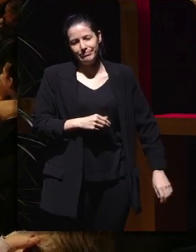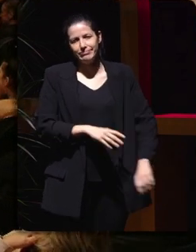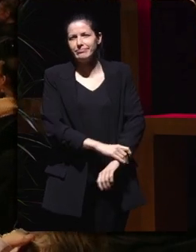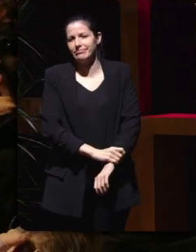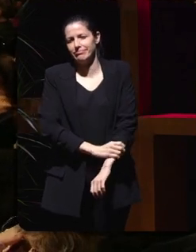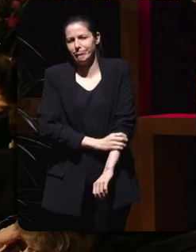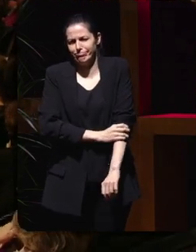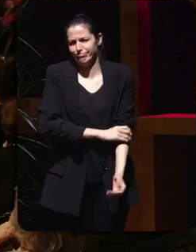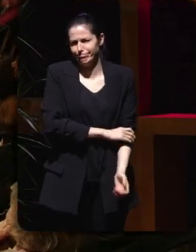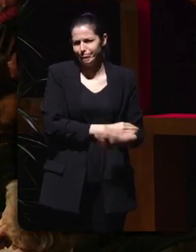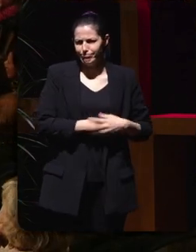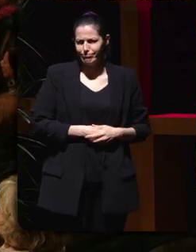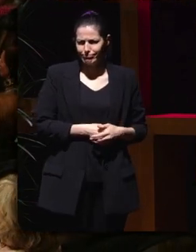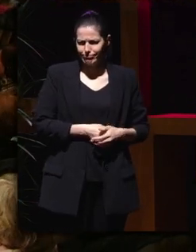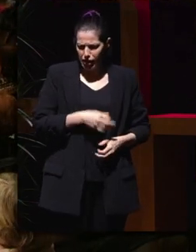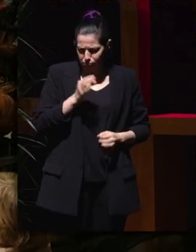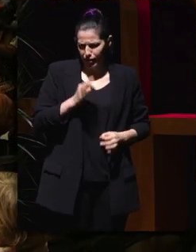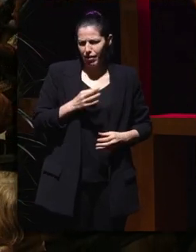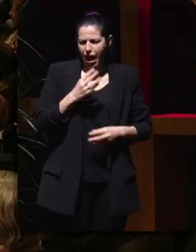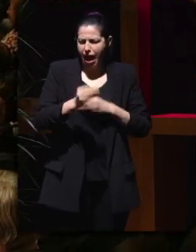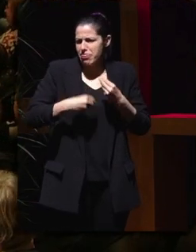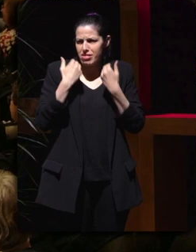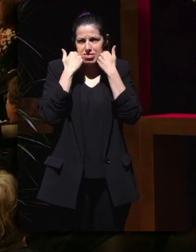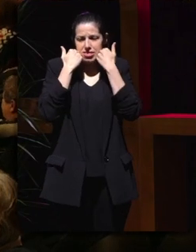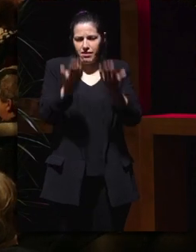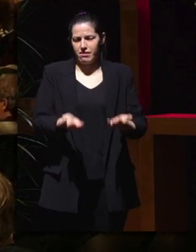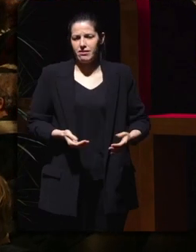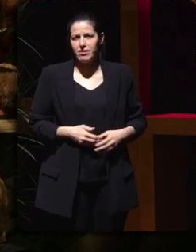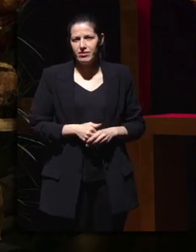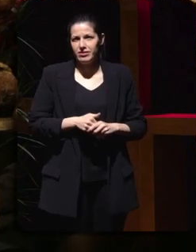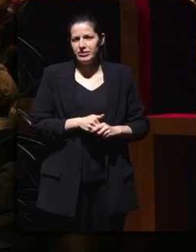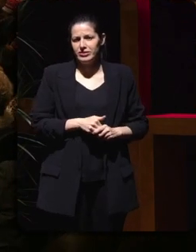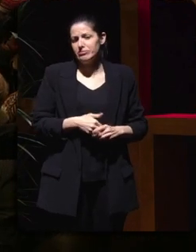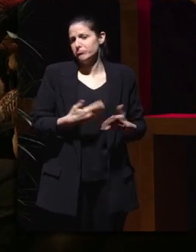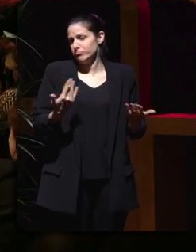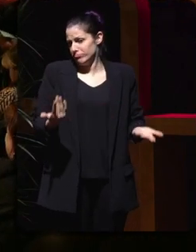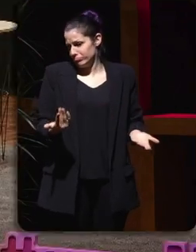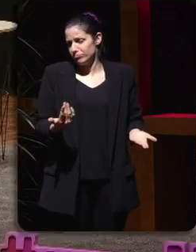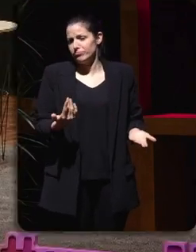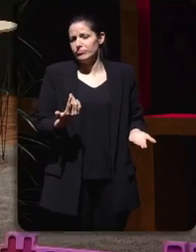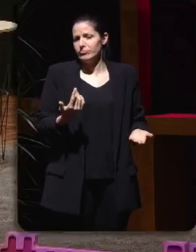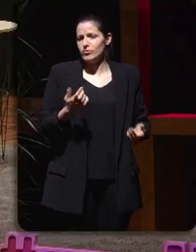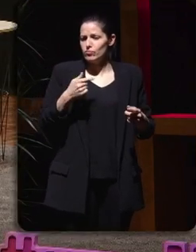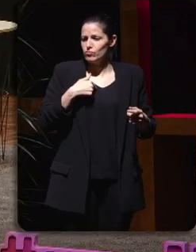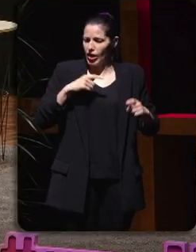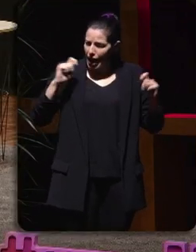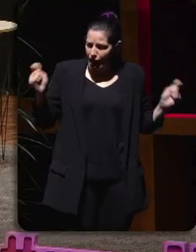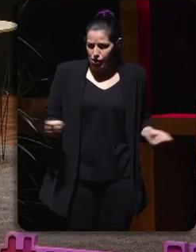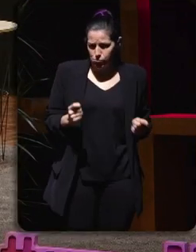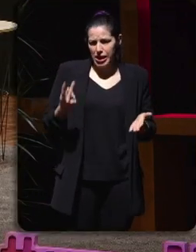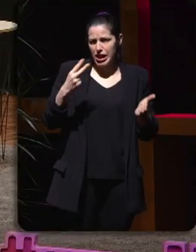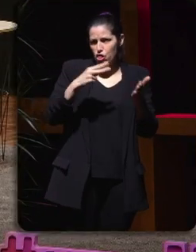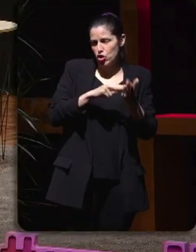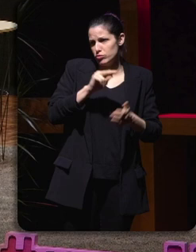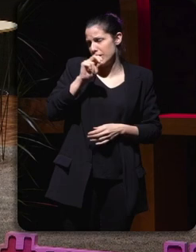en serio Porque hacen lo que les da la gana entonces yo llevaba desde 2012 haciendo una campaña para que